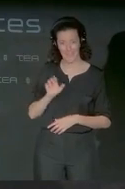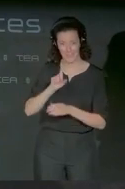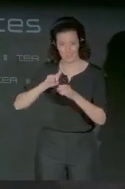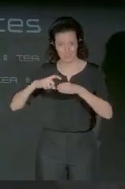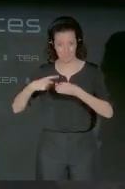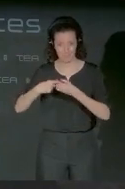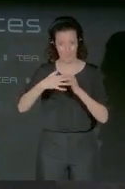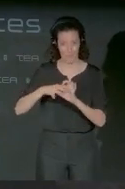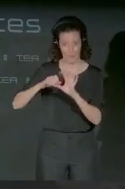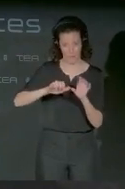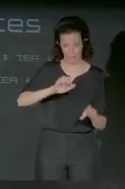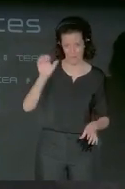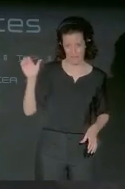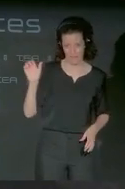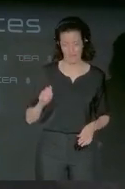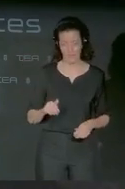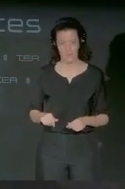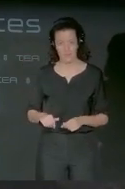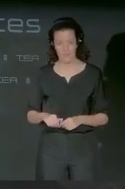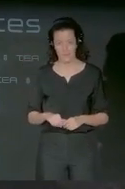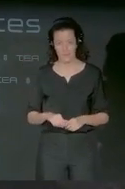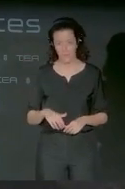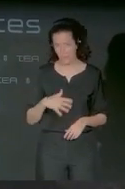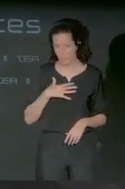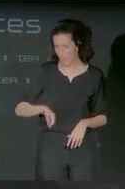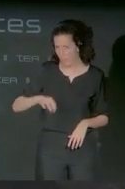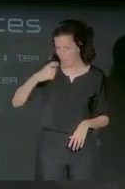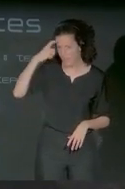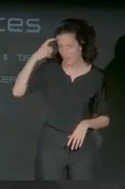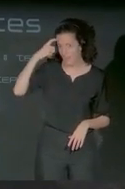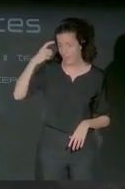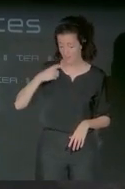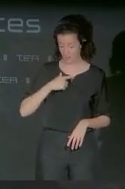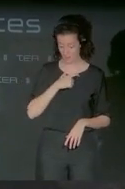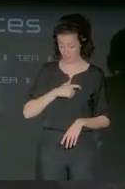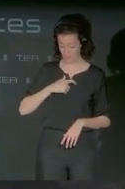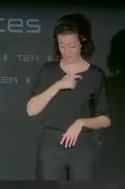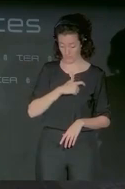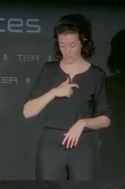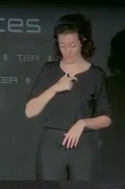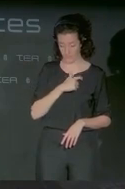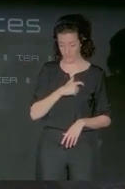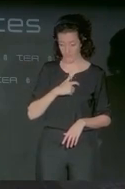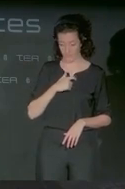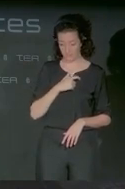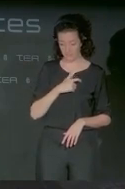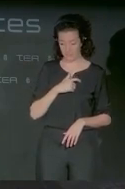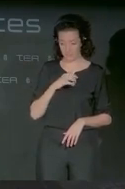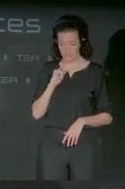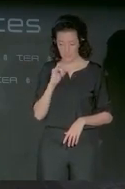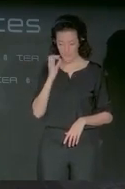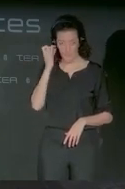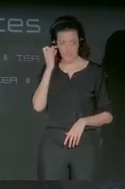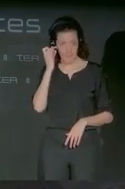también, si podemos saber qué tenemos pensado ya desde la Comisión, qué iniciativas estamos trabajando,